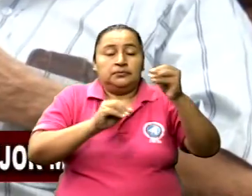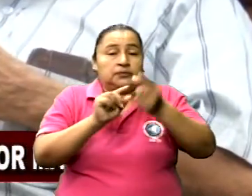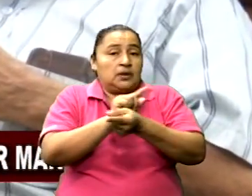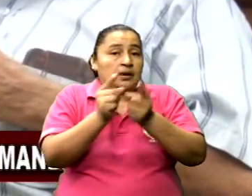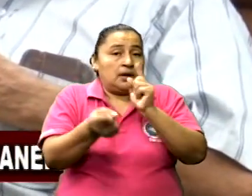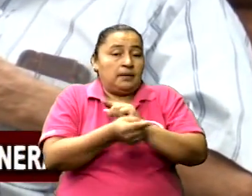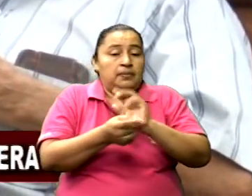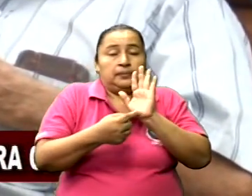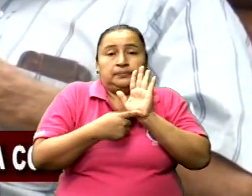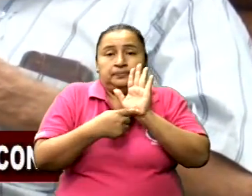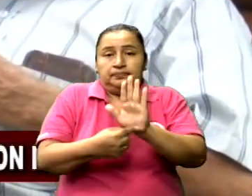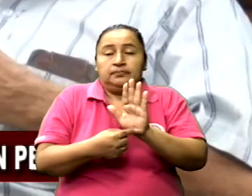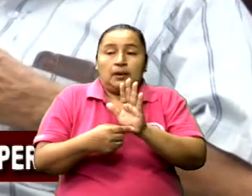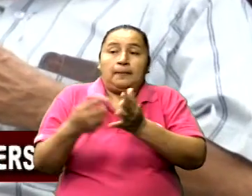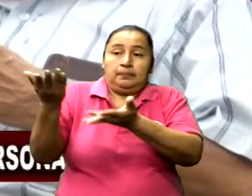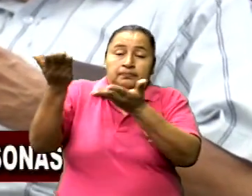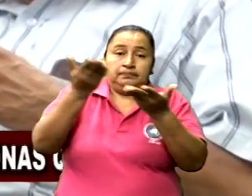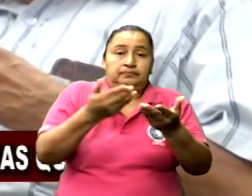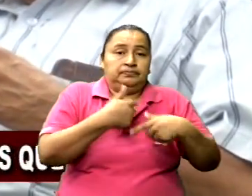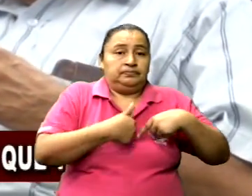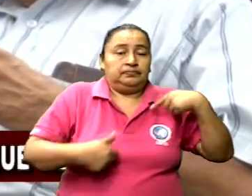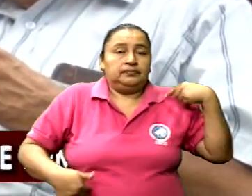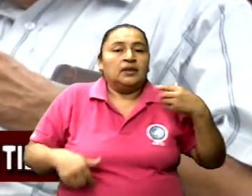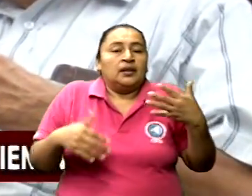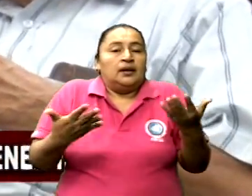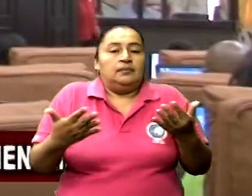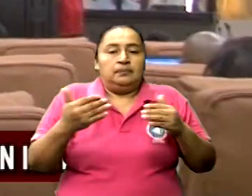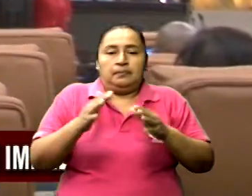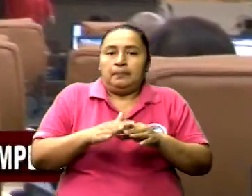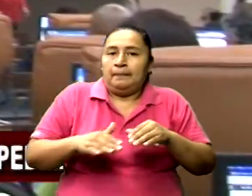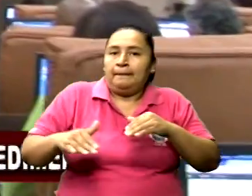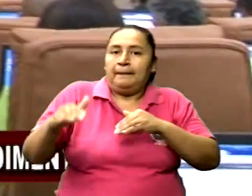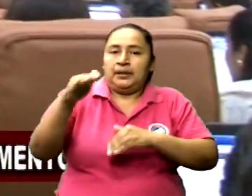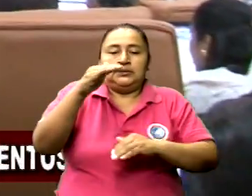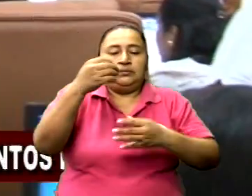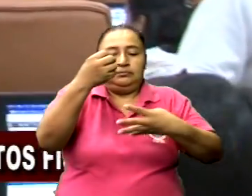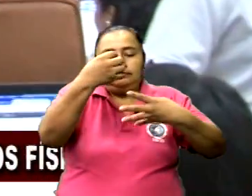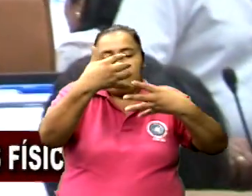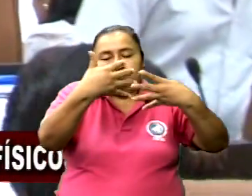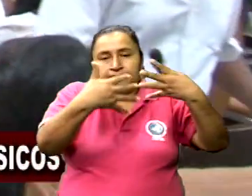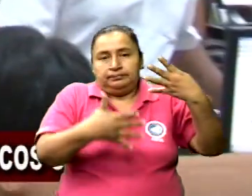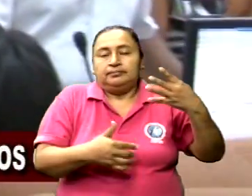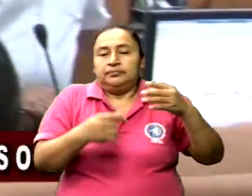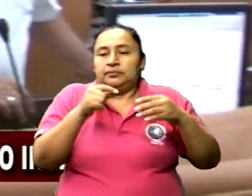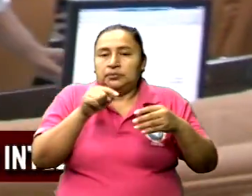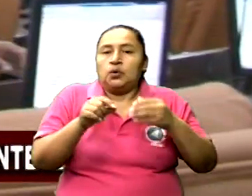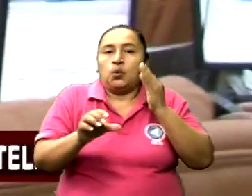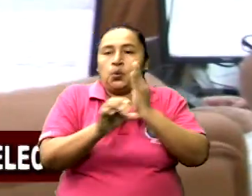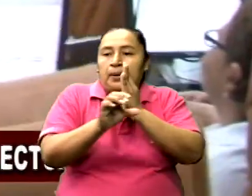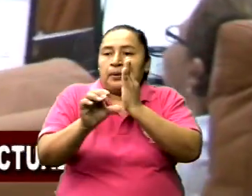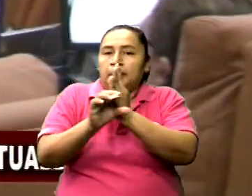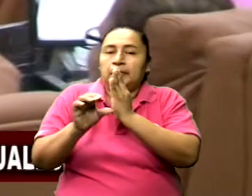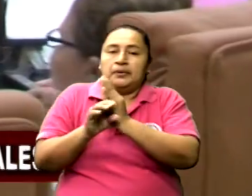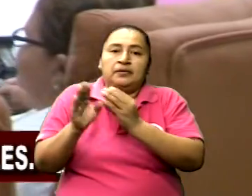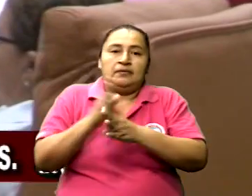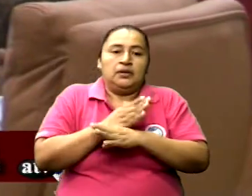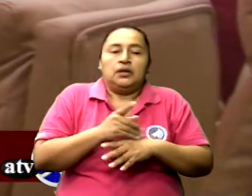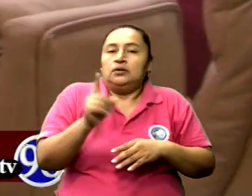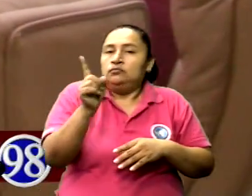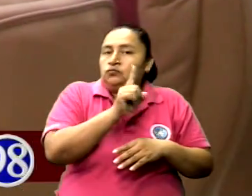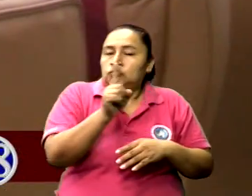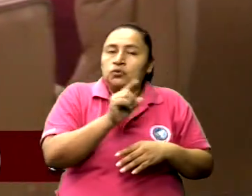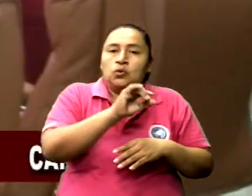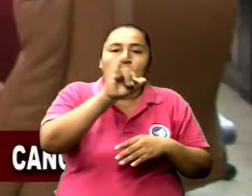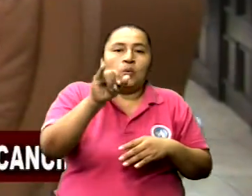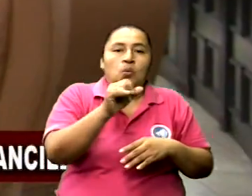y presentadas por el Poder Ejecutivo es que se amplía el catálogo de delito en los cuales no operarán los jurados